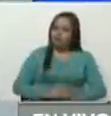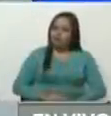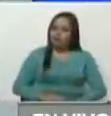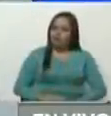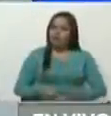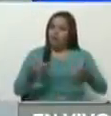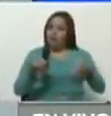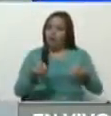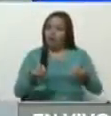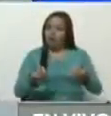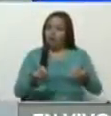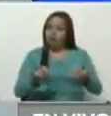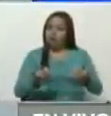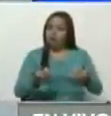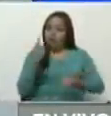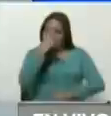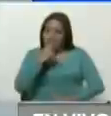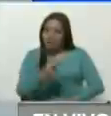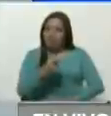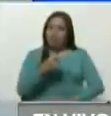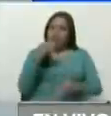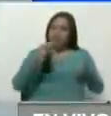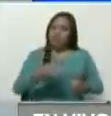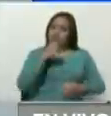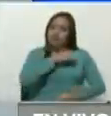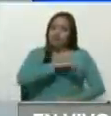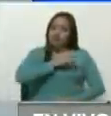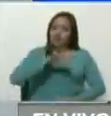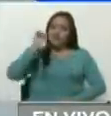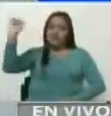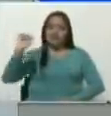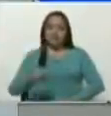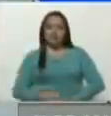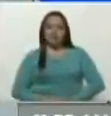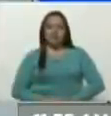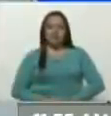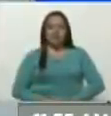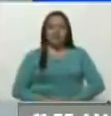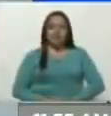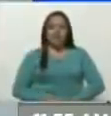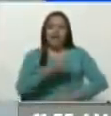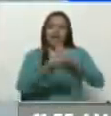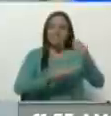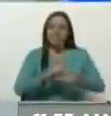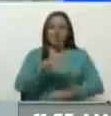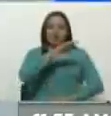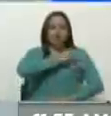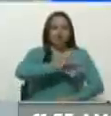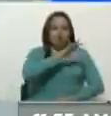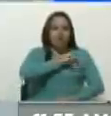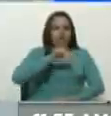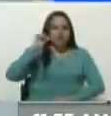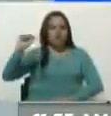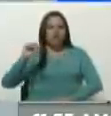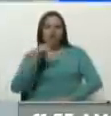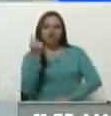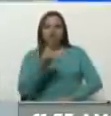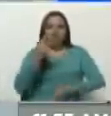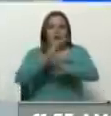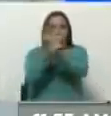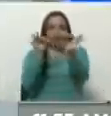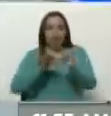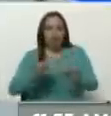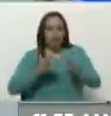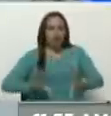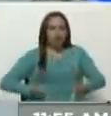cosa. Afirma la sociedad socialista como única